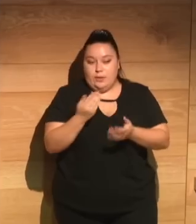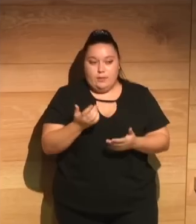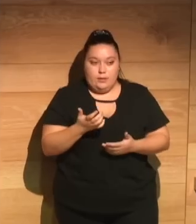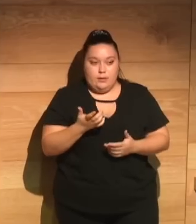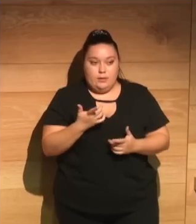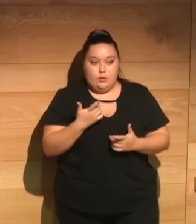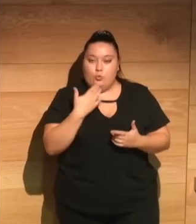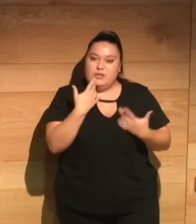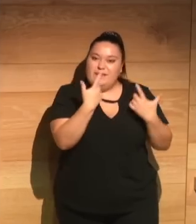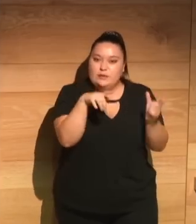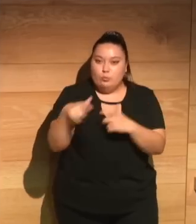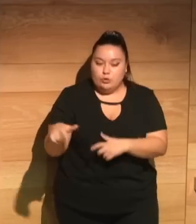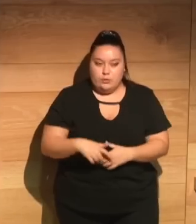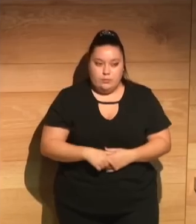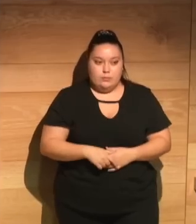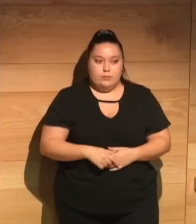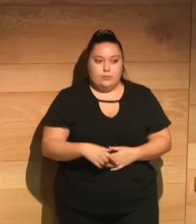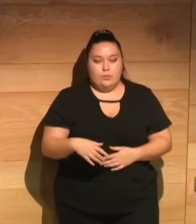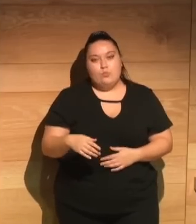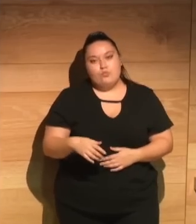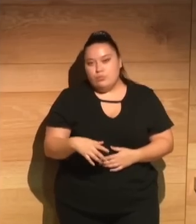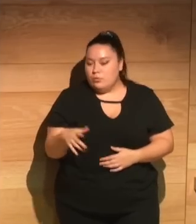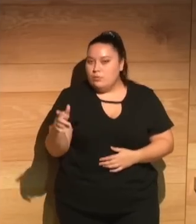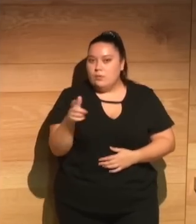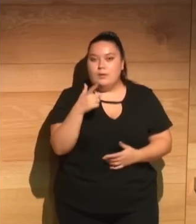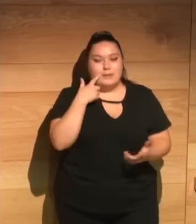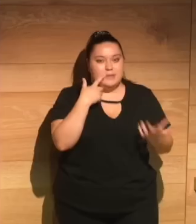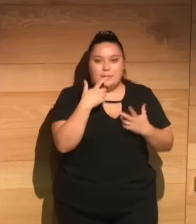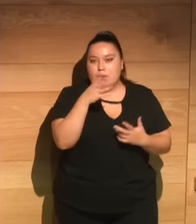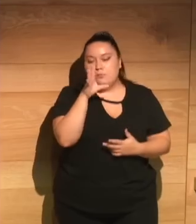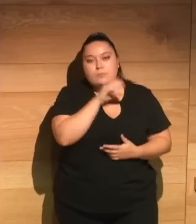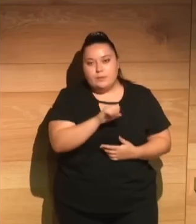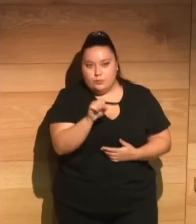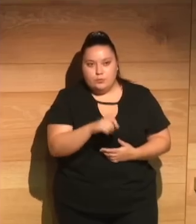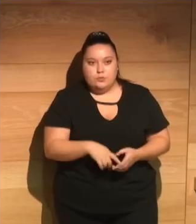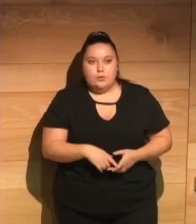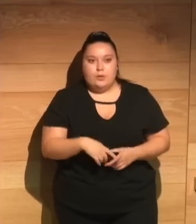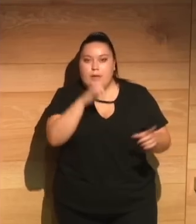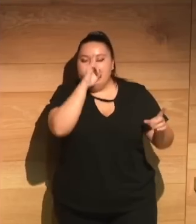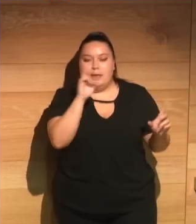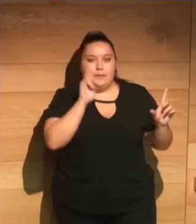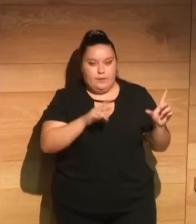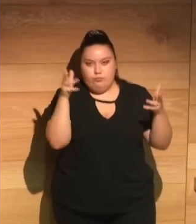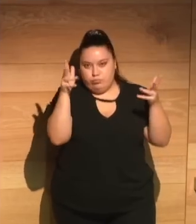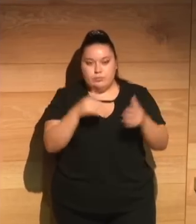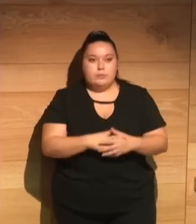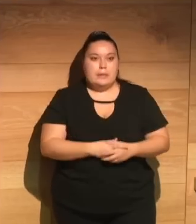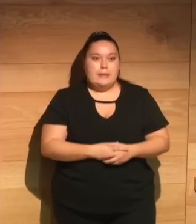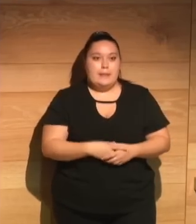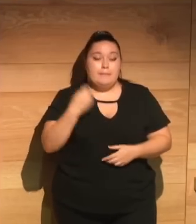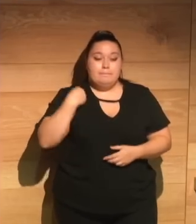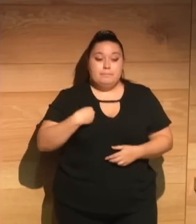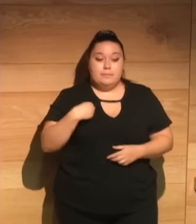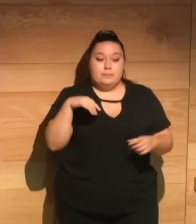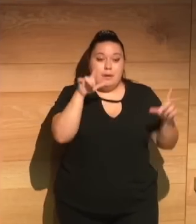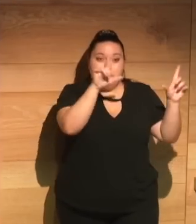de descomposición, que algunos además son bellísimos estéticamente. Os recomiendo que veáis las imágenes de Marey, porque muchas veces en la misma